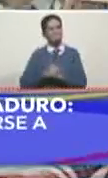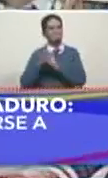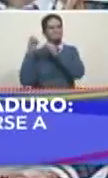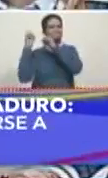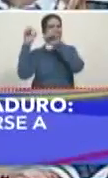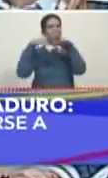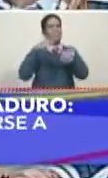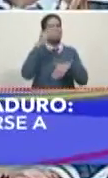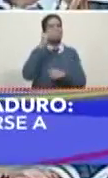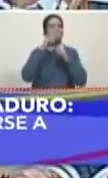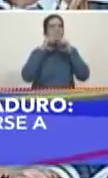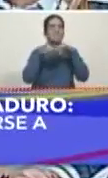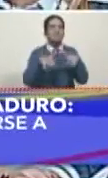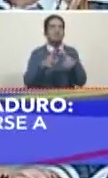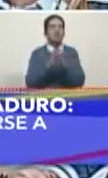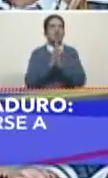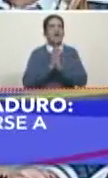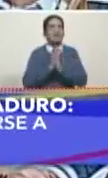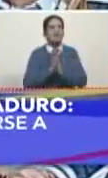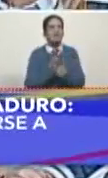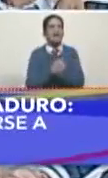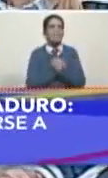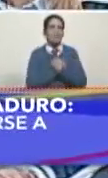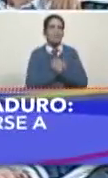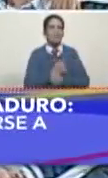bendiciones, sus oraciones, su amor.